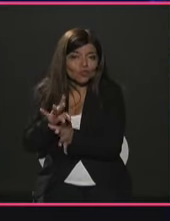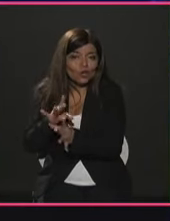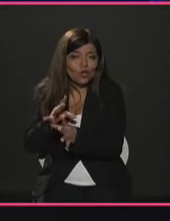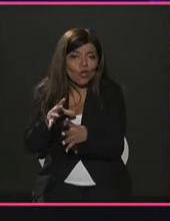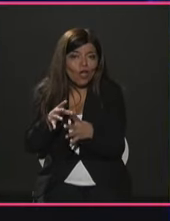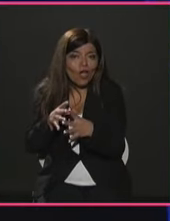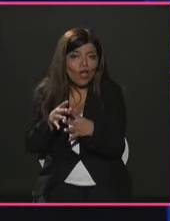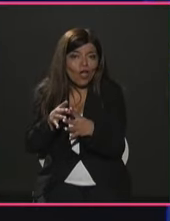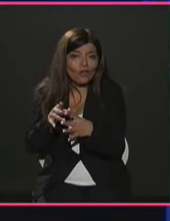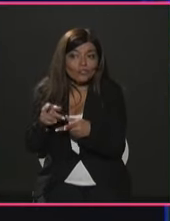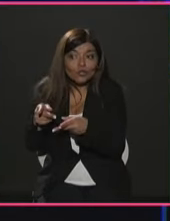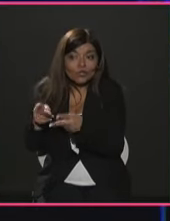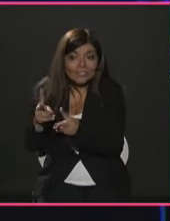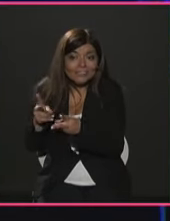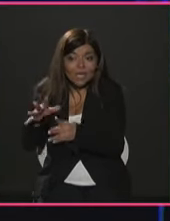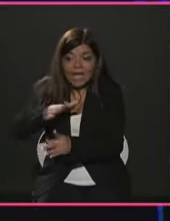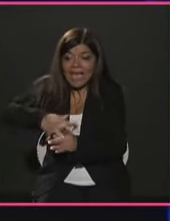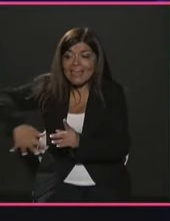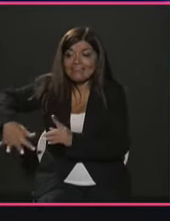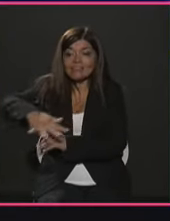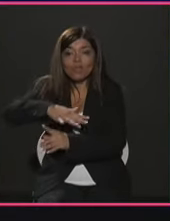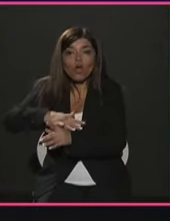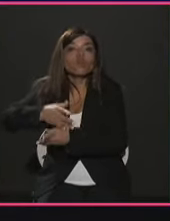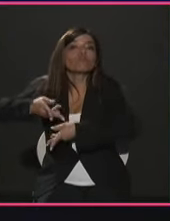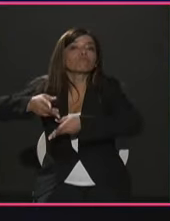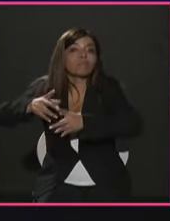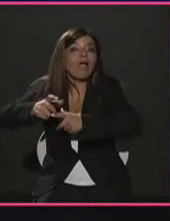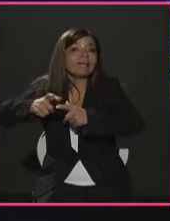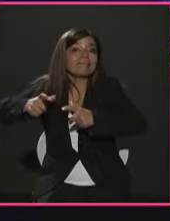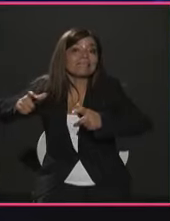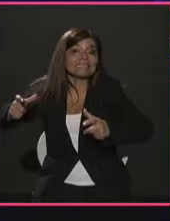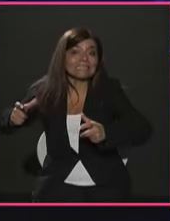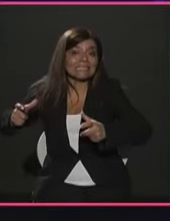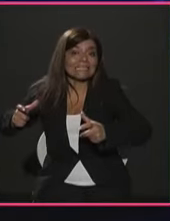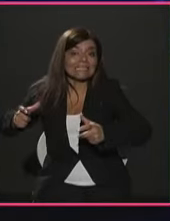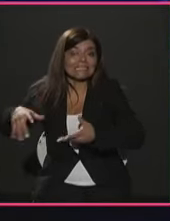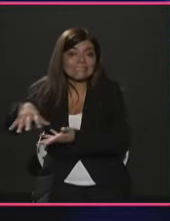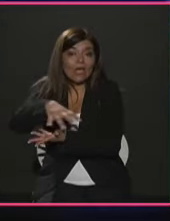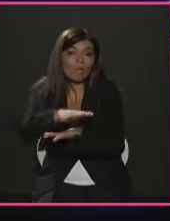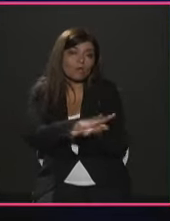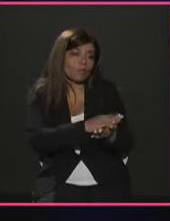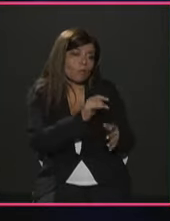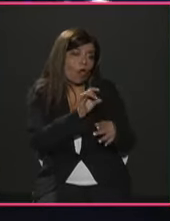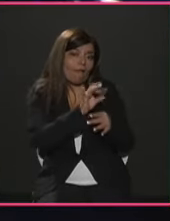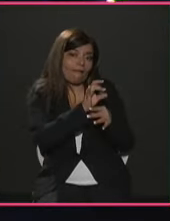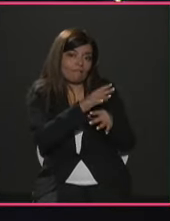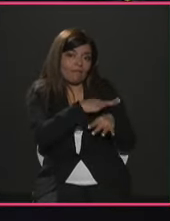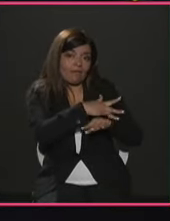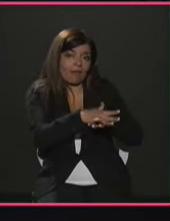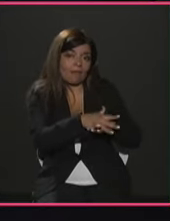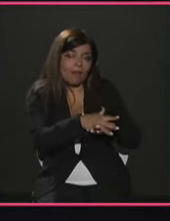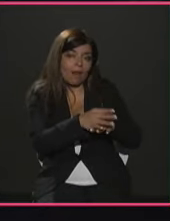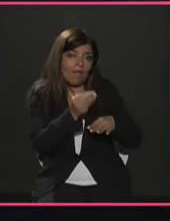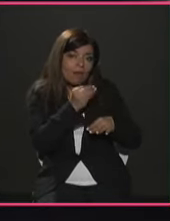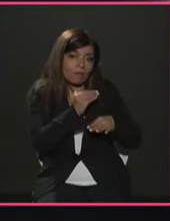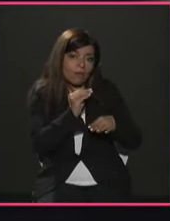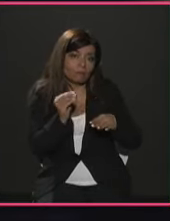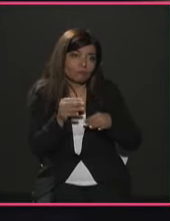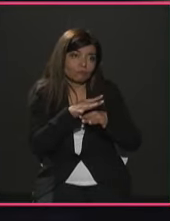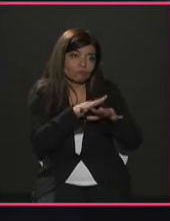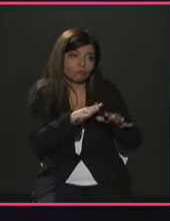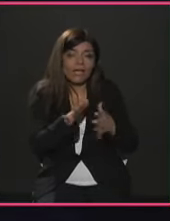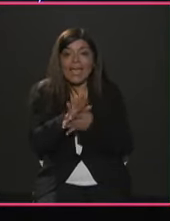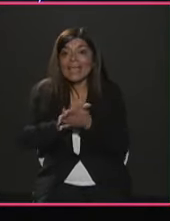crecen lo que les permite el entorno proveer de alimento ya buen